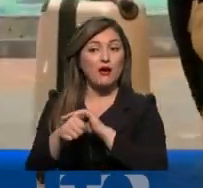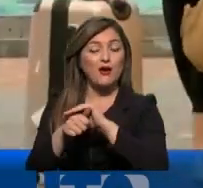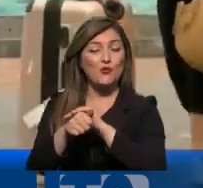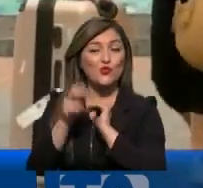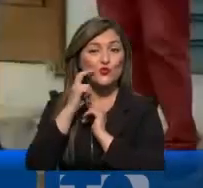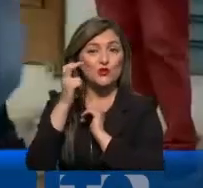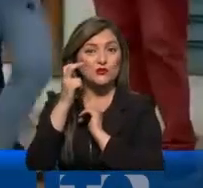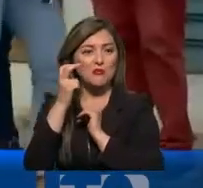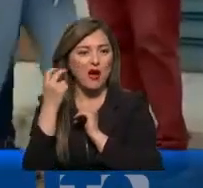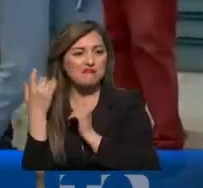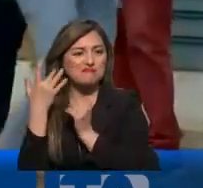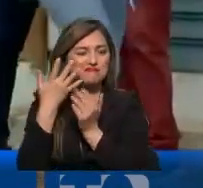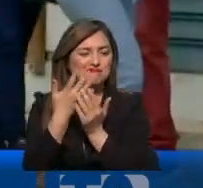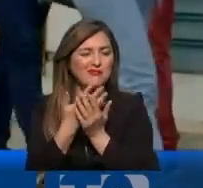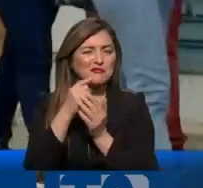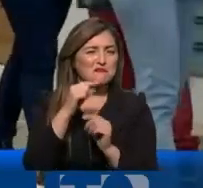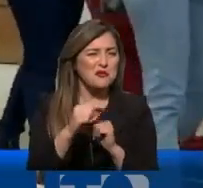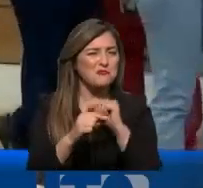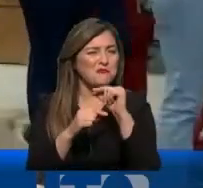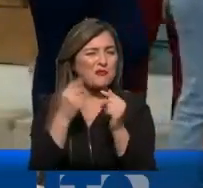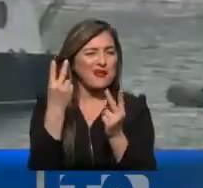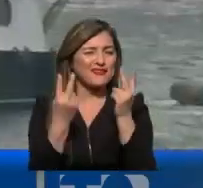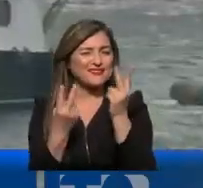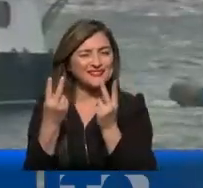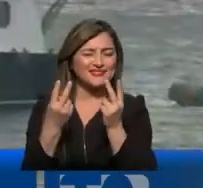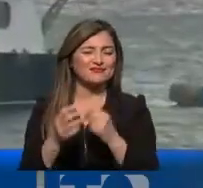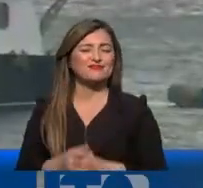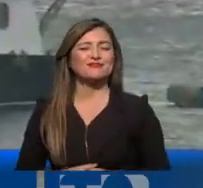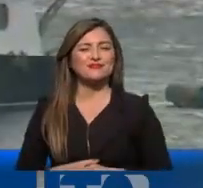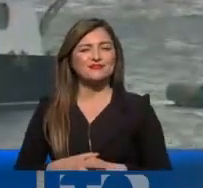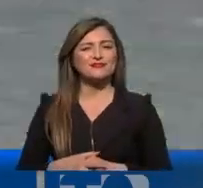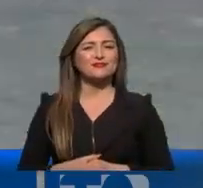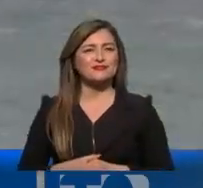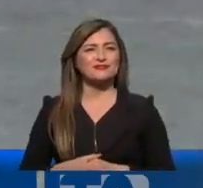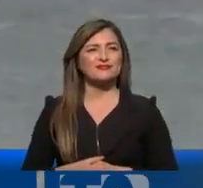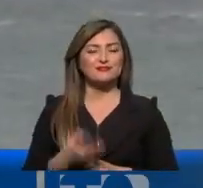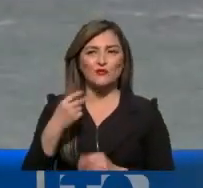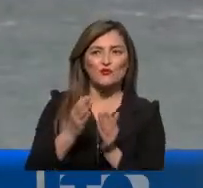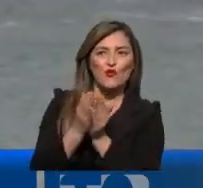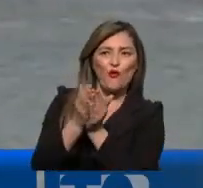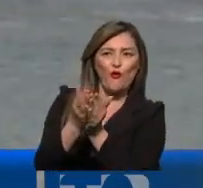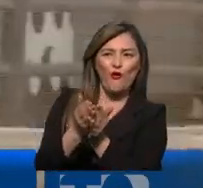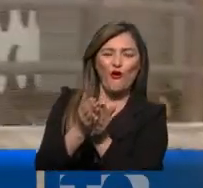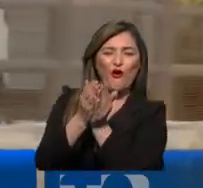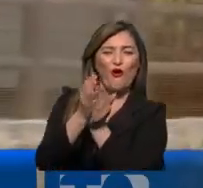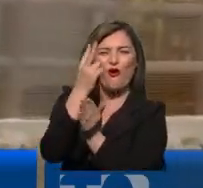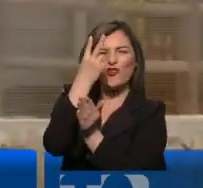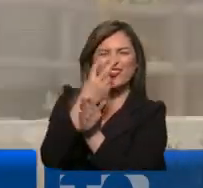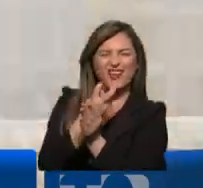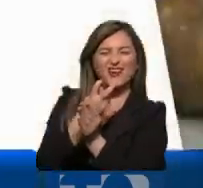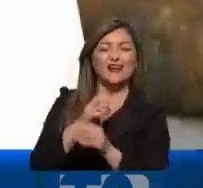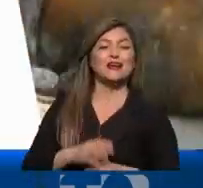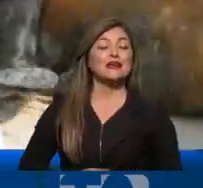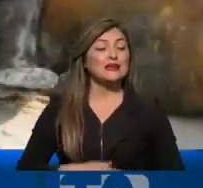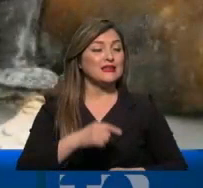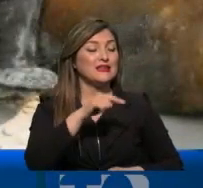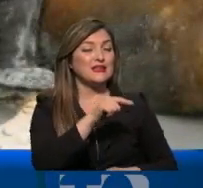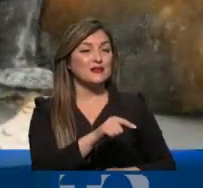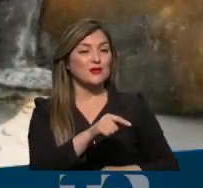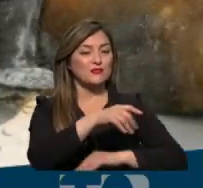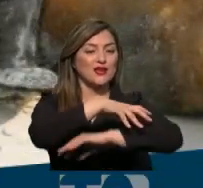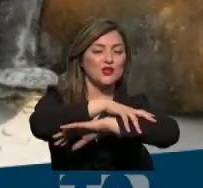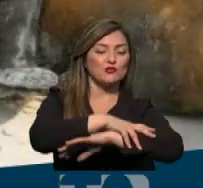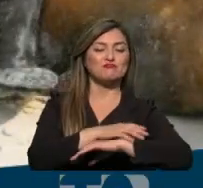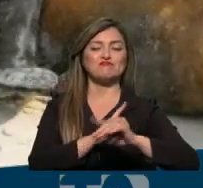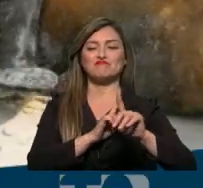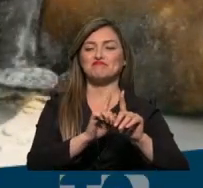turistas vuelven, de a poco, pero lo hacen por fin. Nuevamente en el horizonte hay cruceros y en el malecón caminantes. En julio pasado